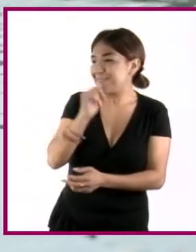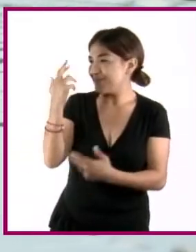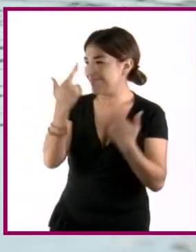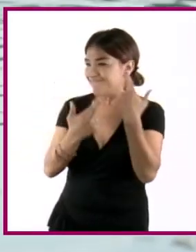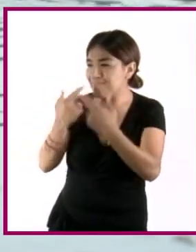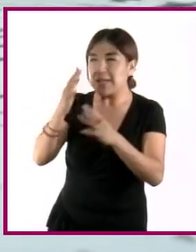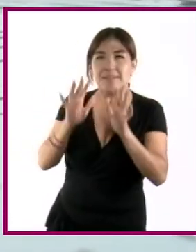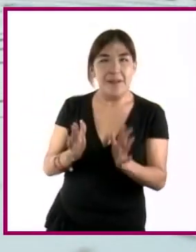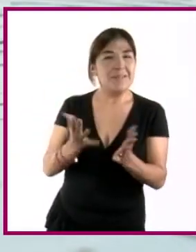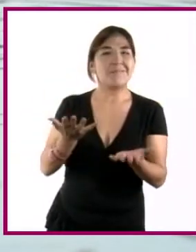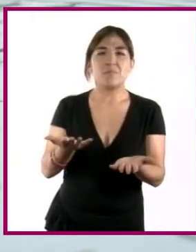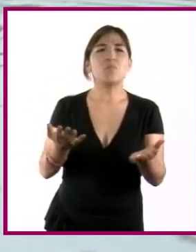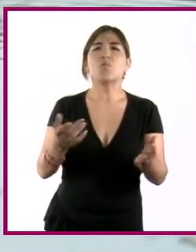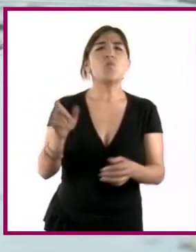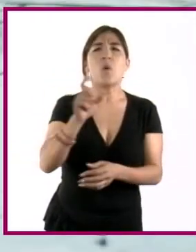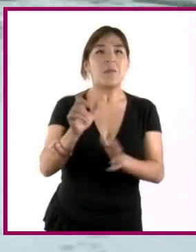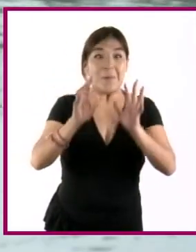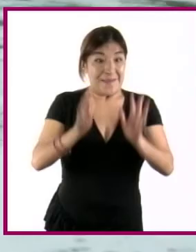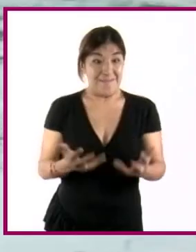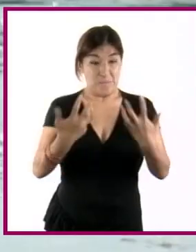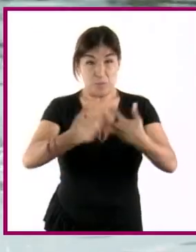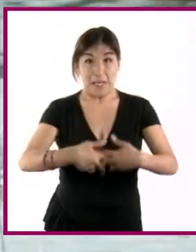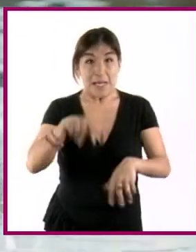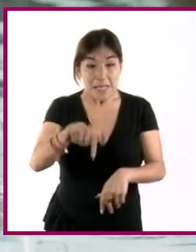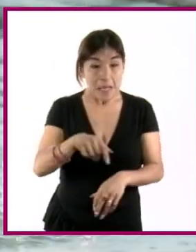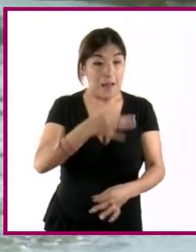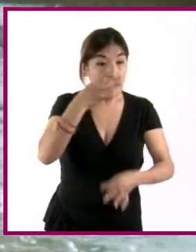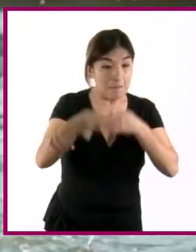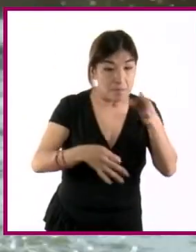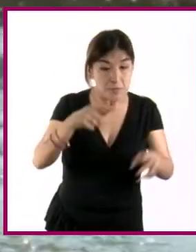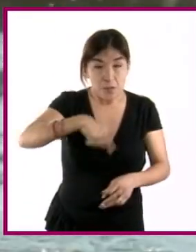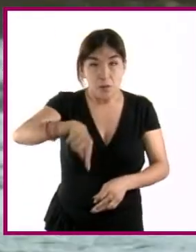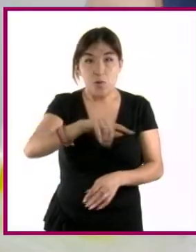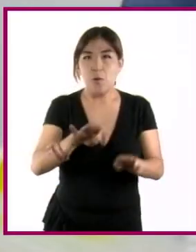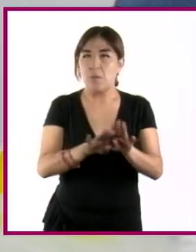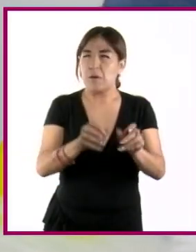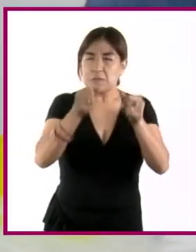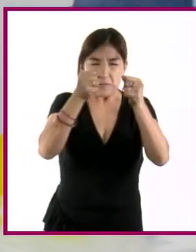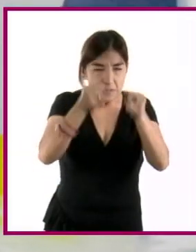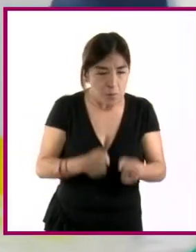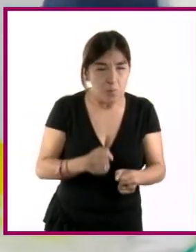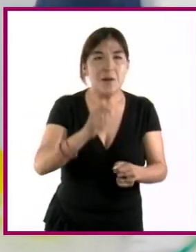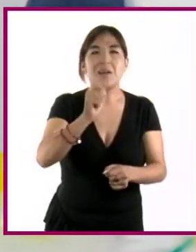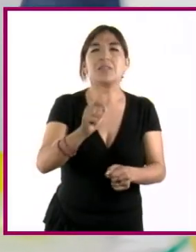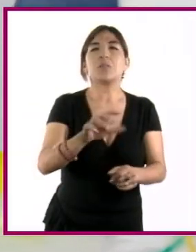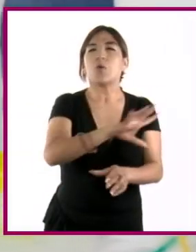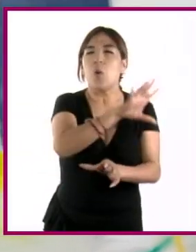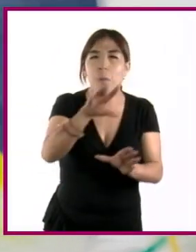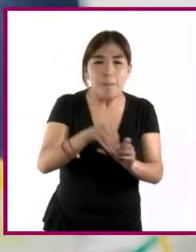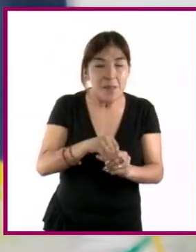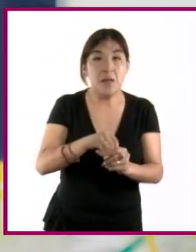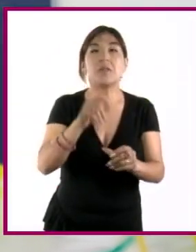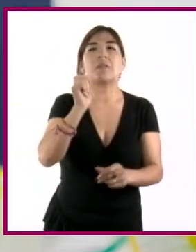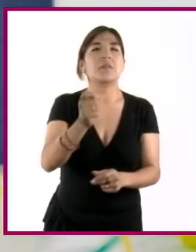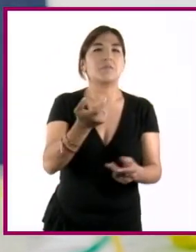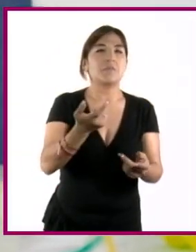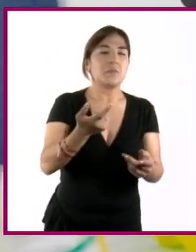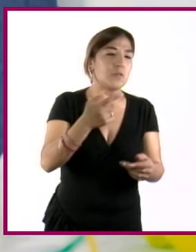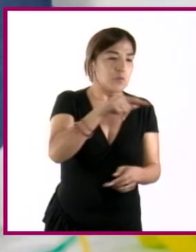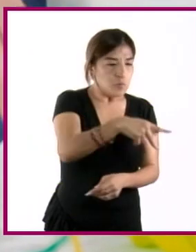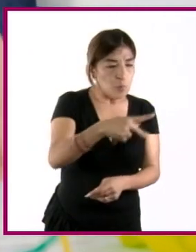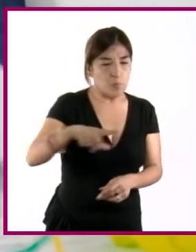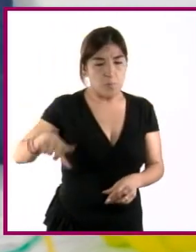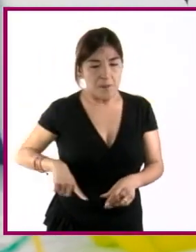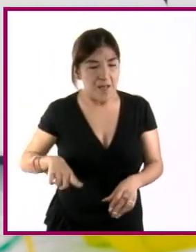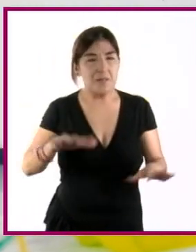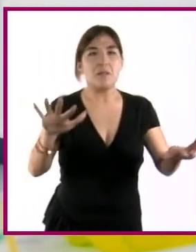funcionado? Cuando las políticas públicas se generan en un esquema completo que incluye no solo cambios en las leyes, sino cambios